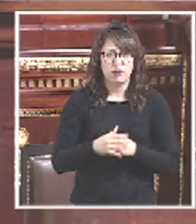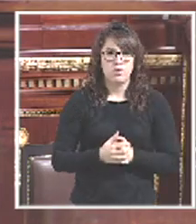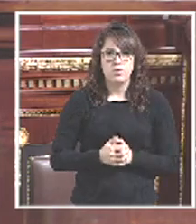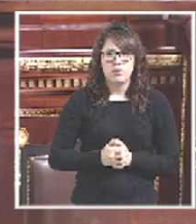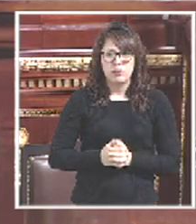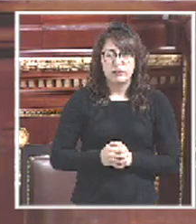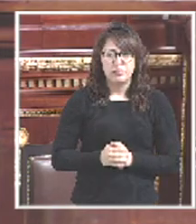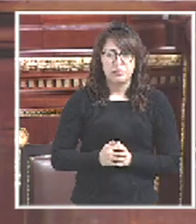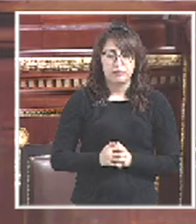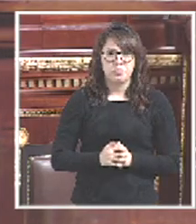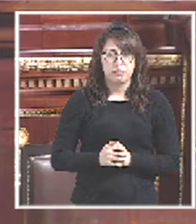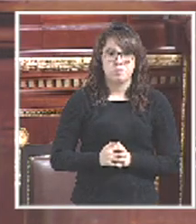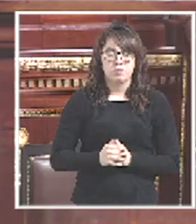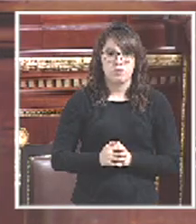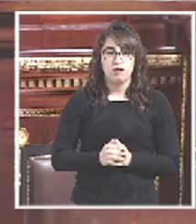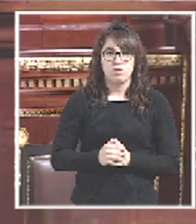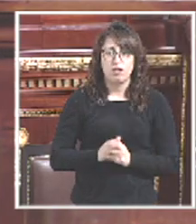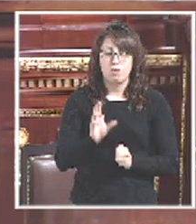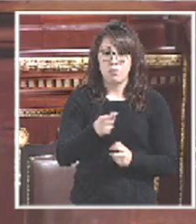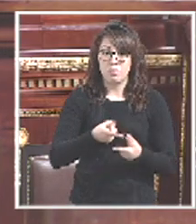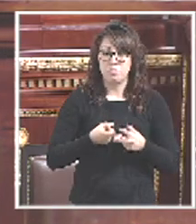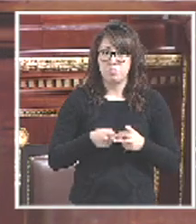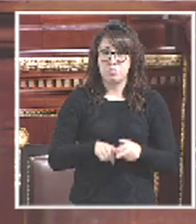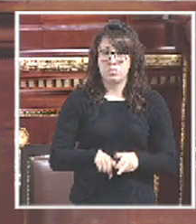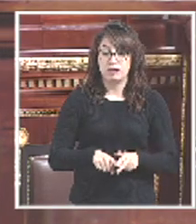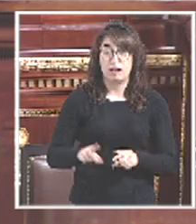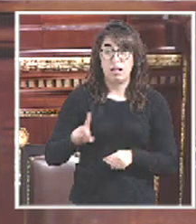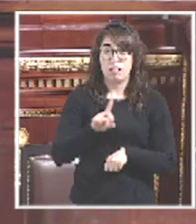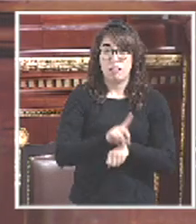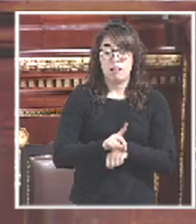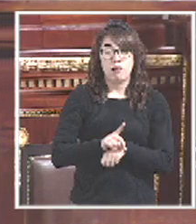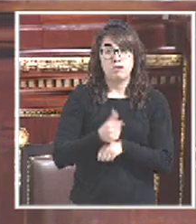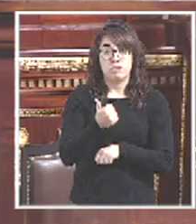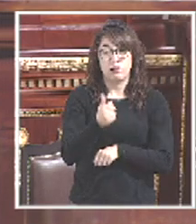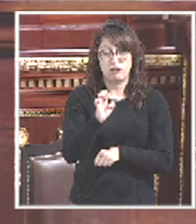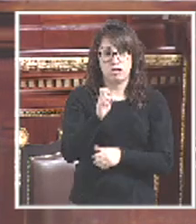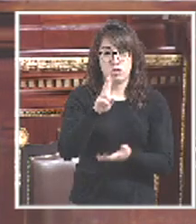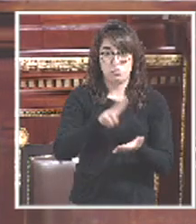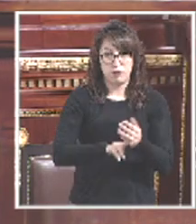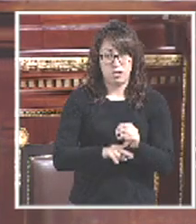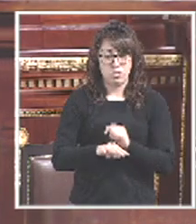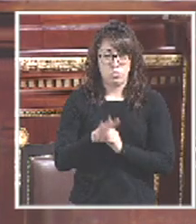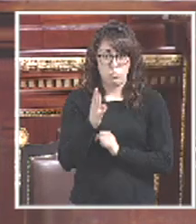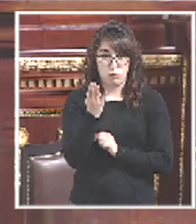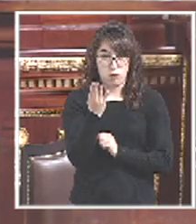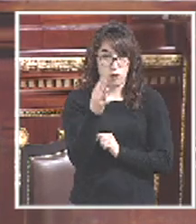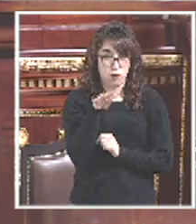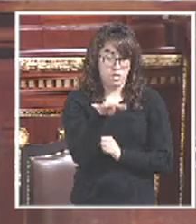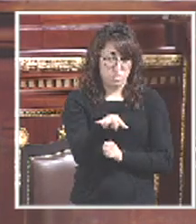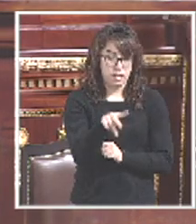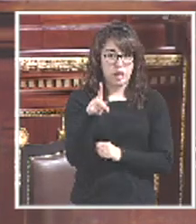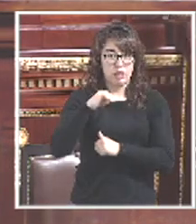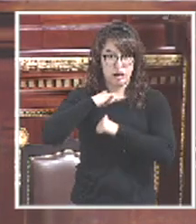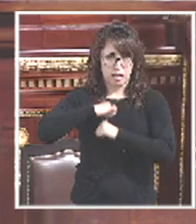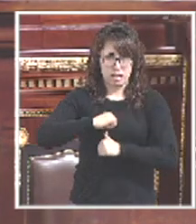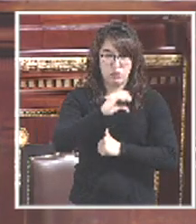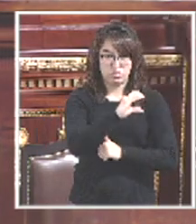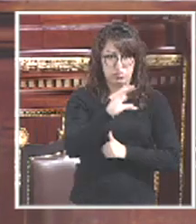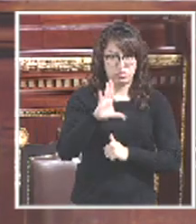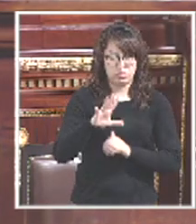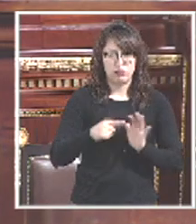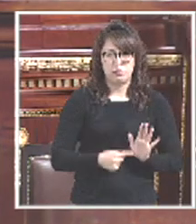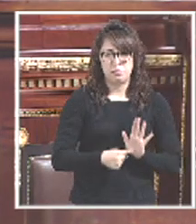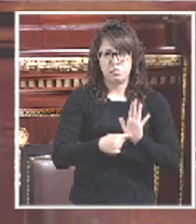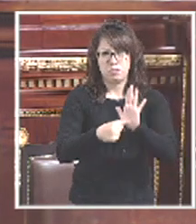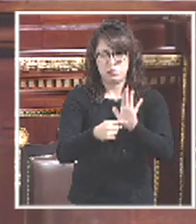C5, al inicio de la actual administración, el día 16 de enero del 2019, el titular del C5 presentó en conjunto con